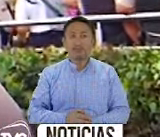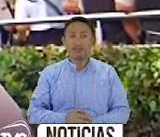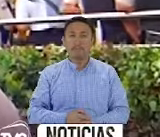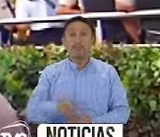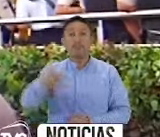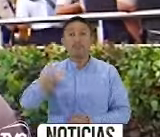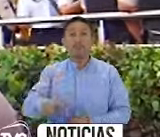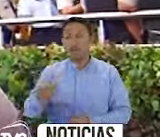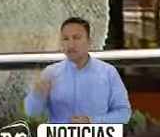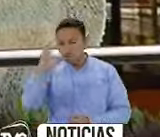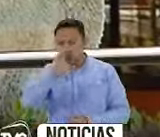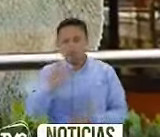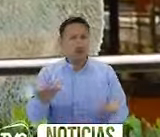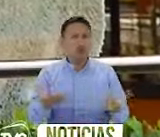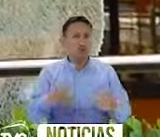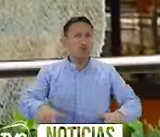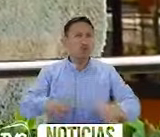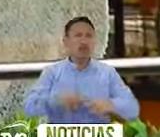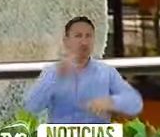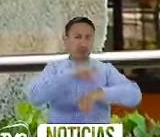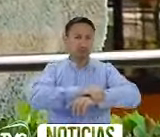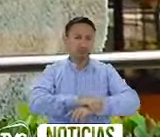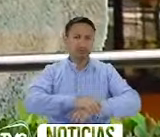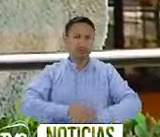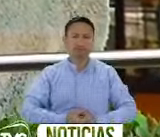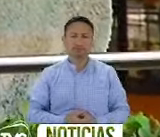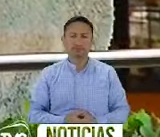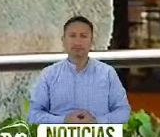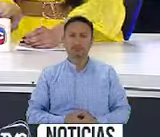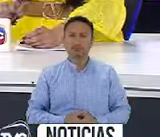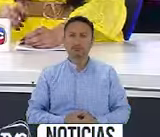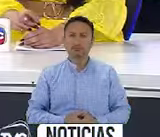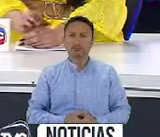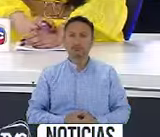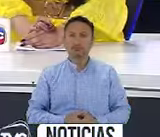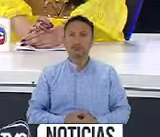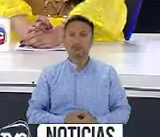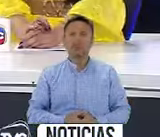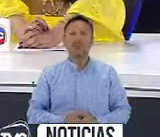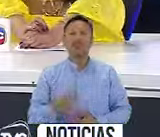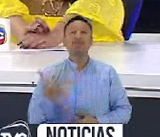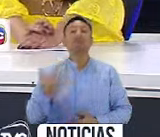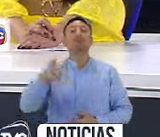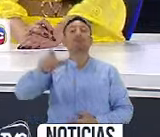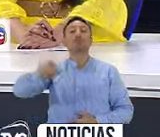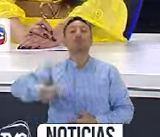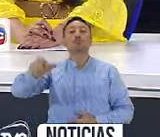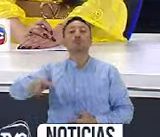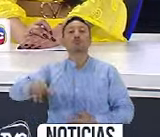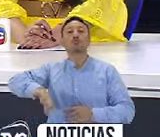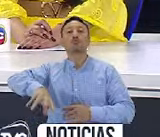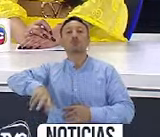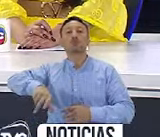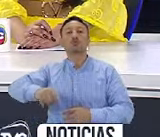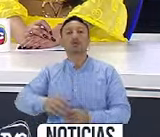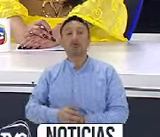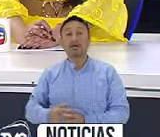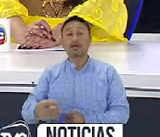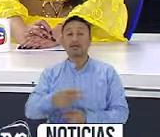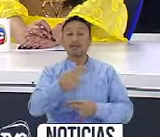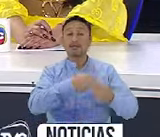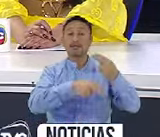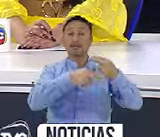antisociales. Informó Adriana Peralta. 3 delincuentes se llevaron objetos de valor de un establecimiento